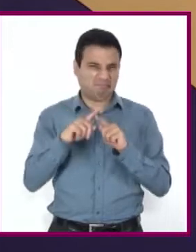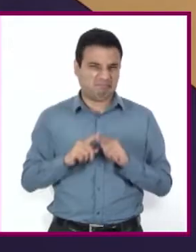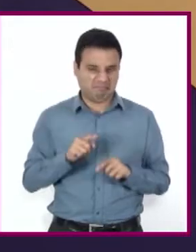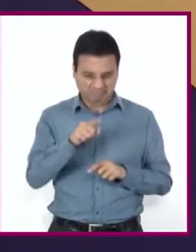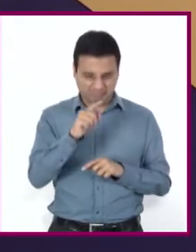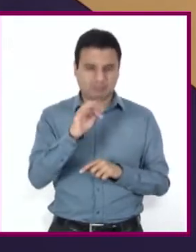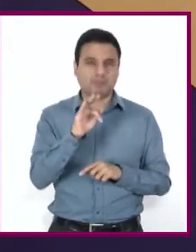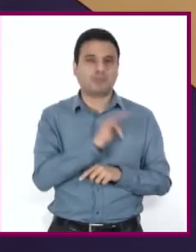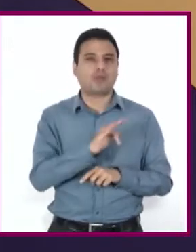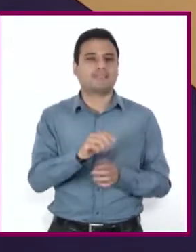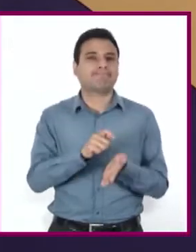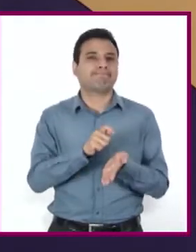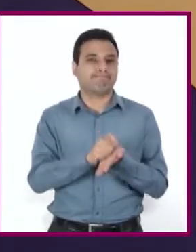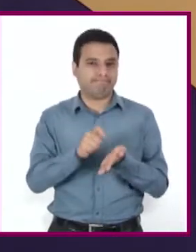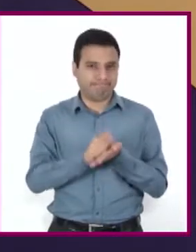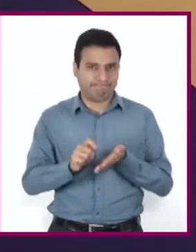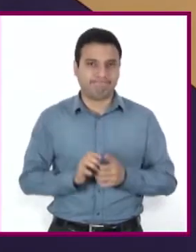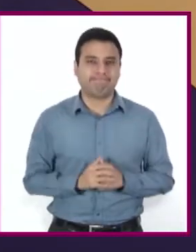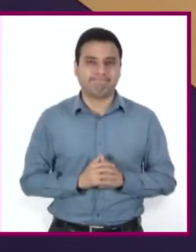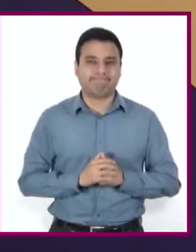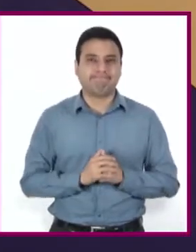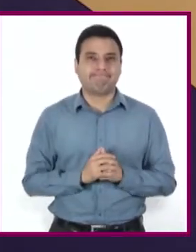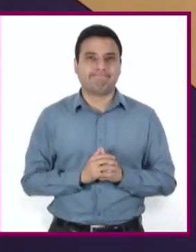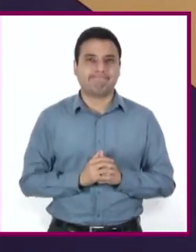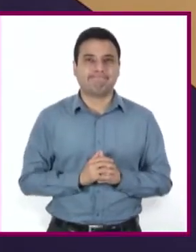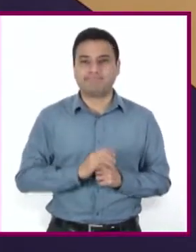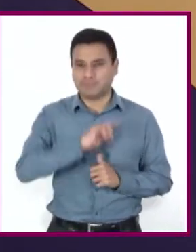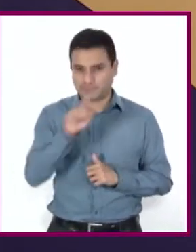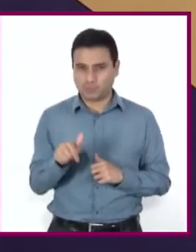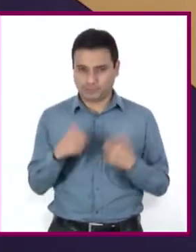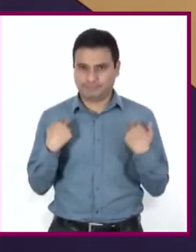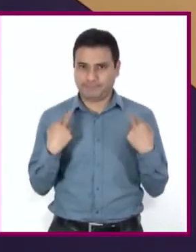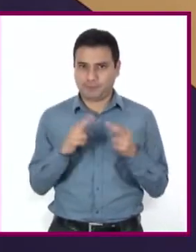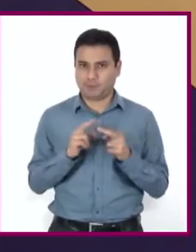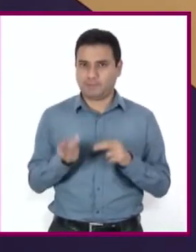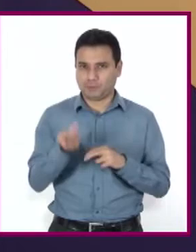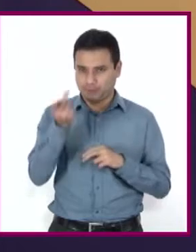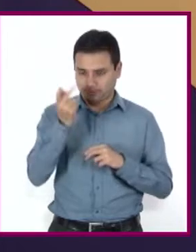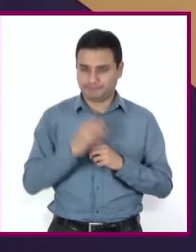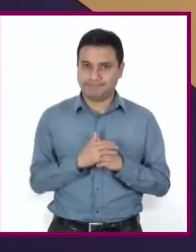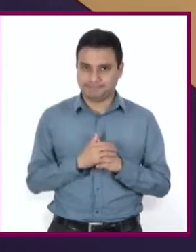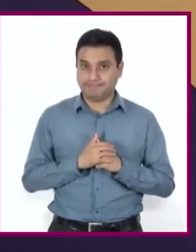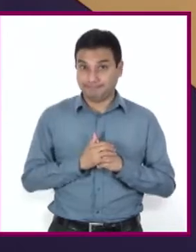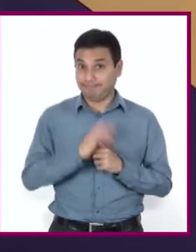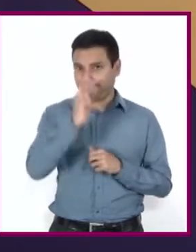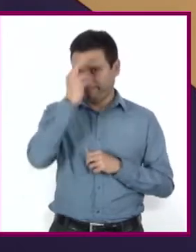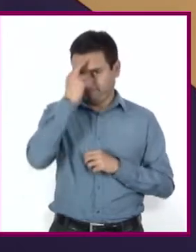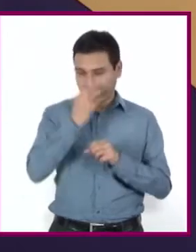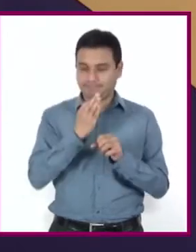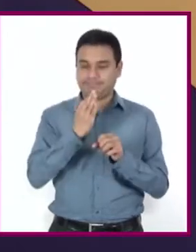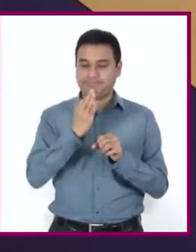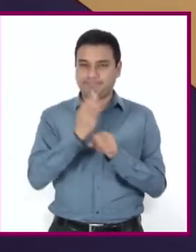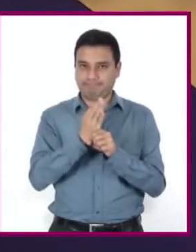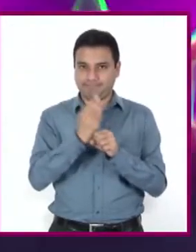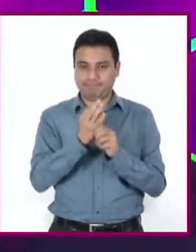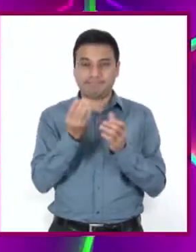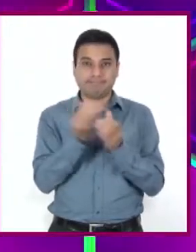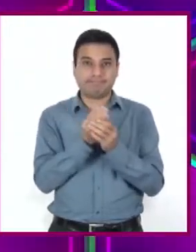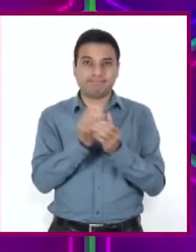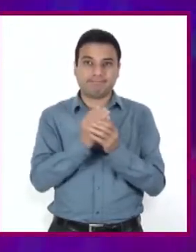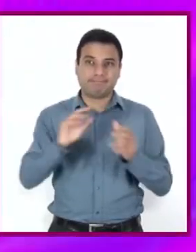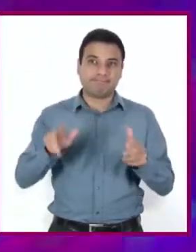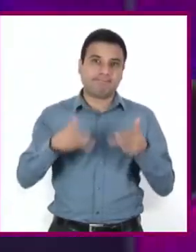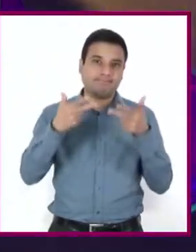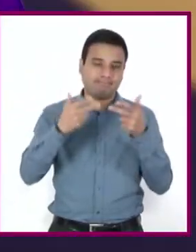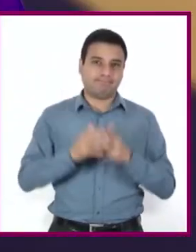planteamientos que veremos en esta clase y consúltelas con sus docentes, sin olvidar que se trabaja a distancia. Si tienen